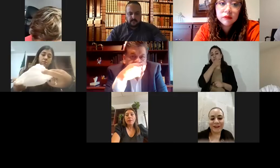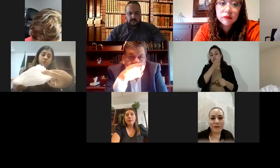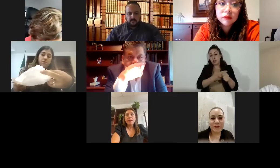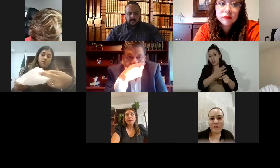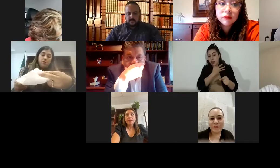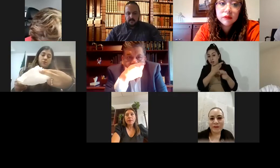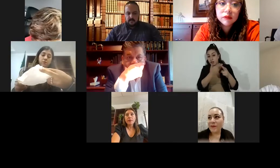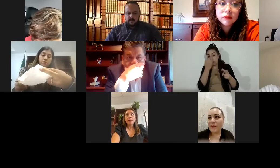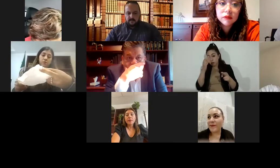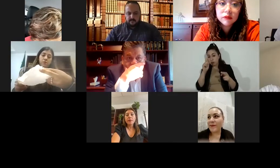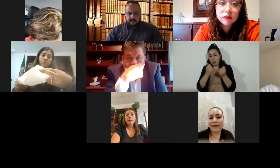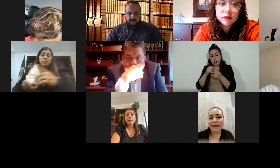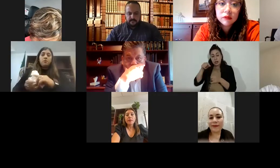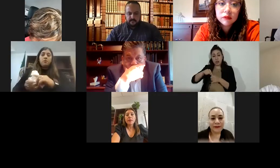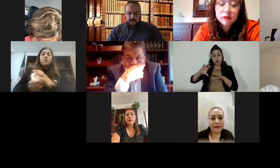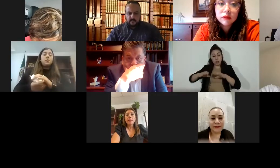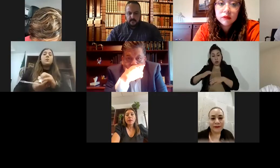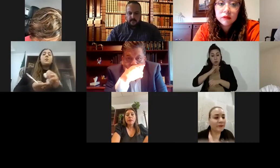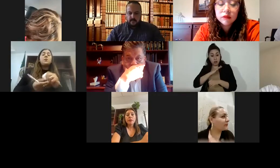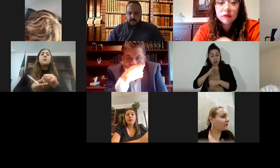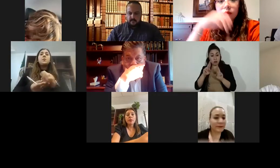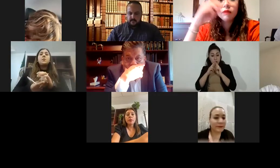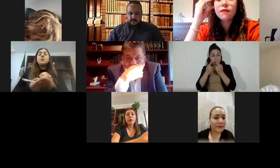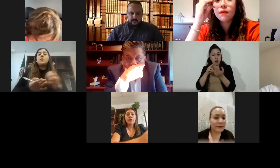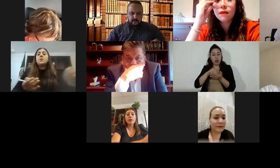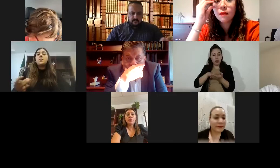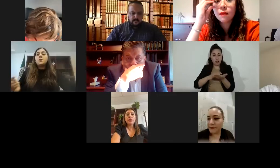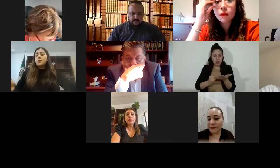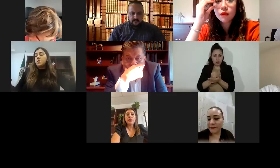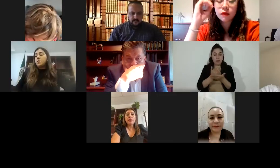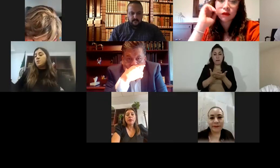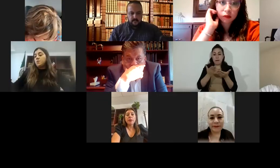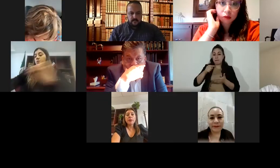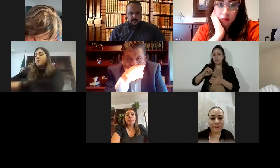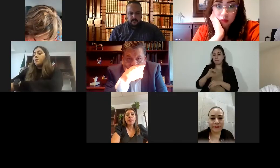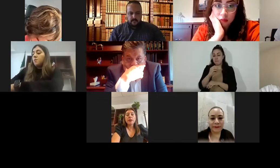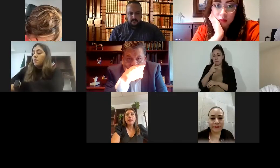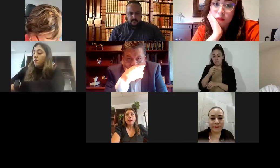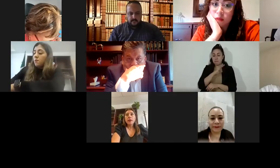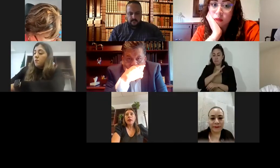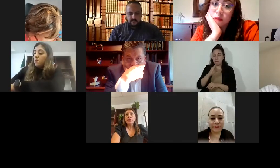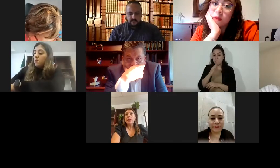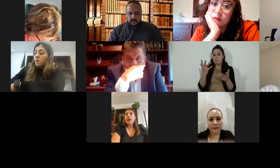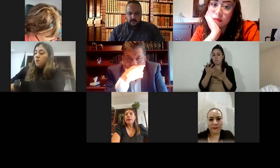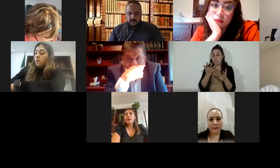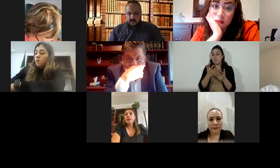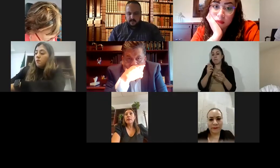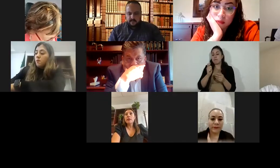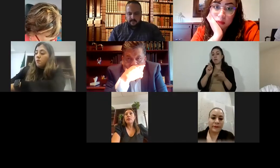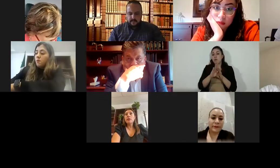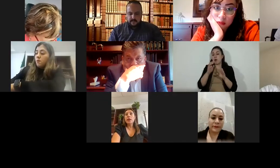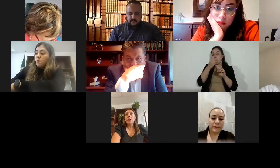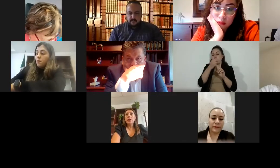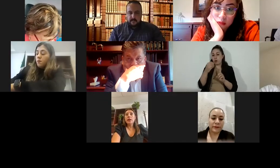primer artículo de esta Junta de Coordinación Política, establecer la agenda política y de los asuntos